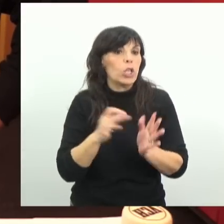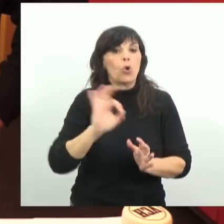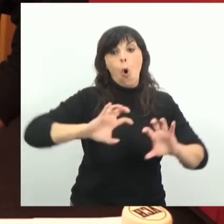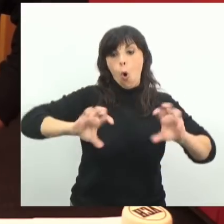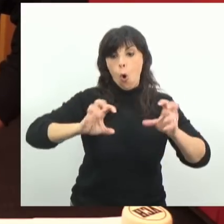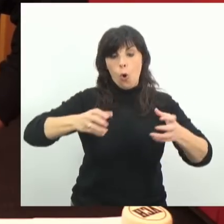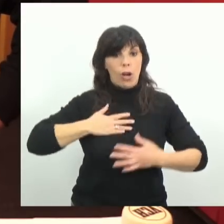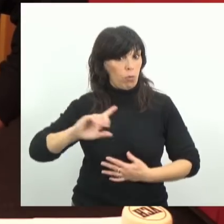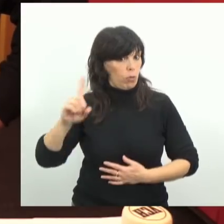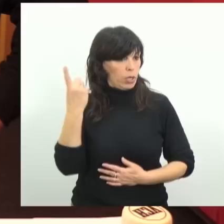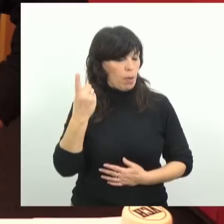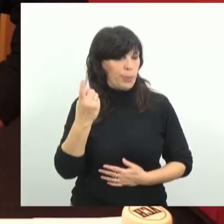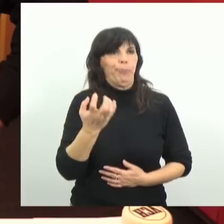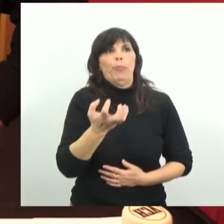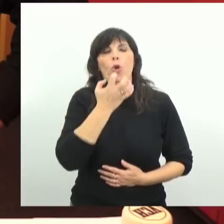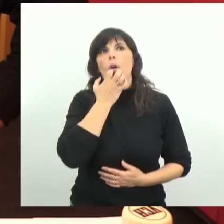siempre que doy enseñanza,